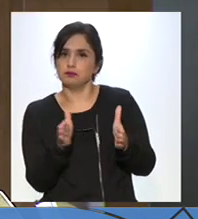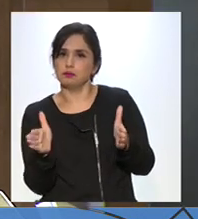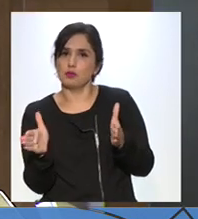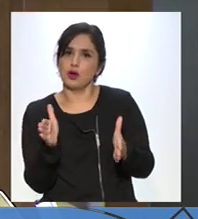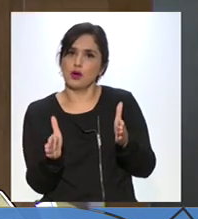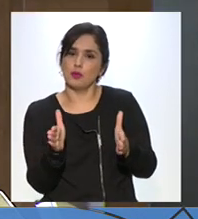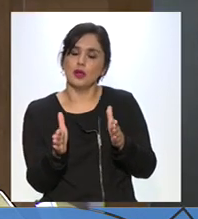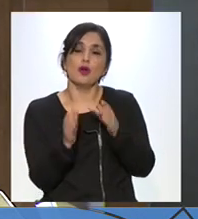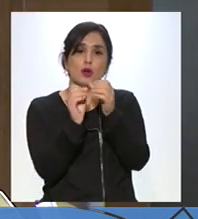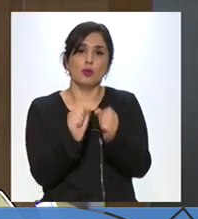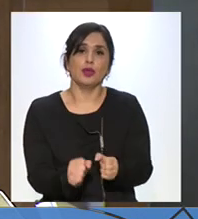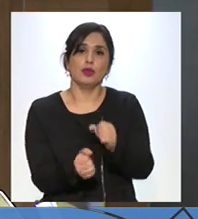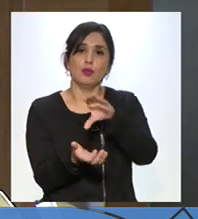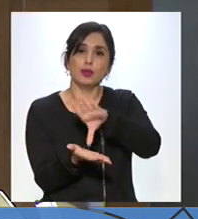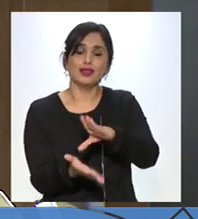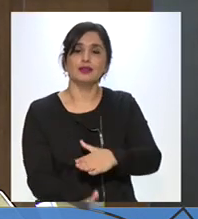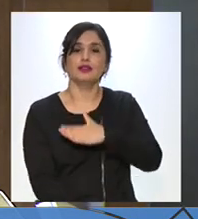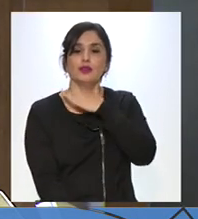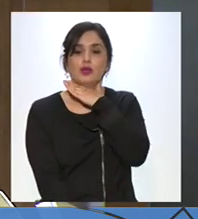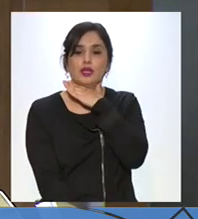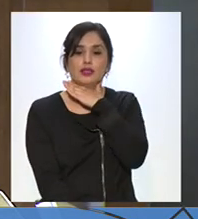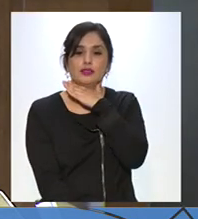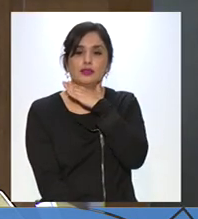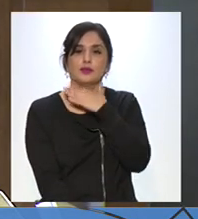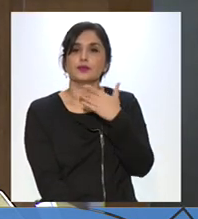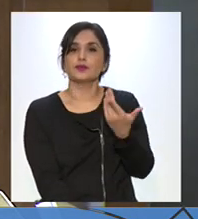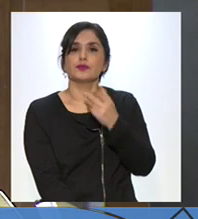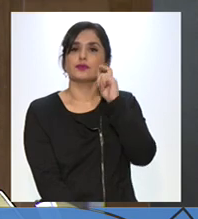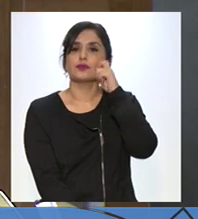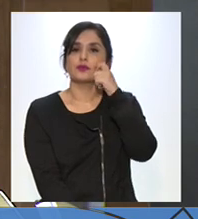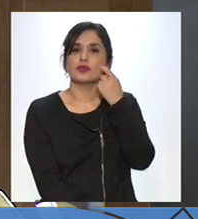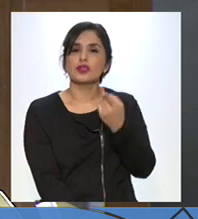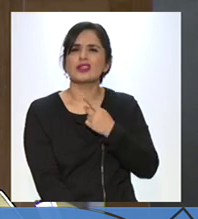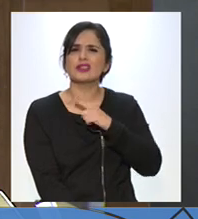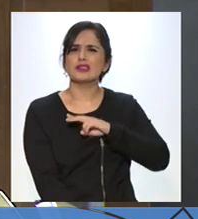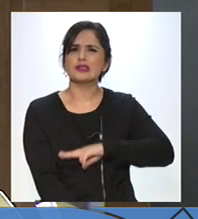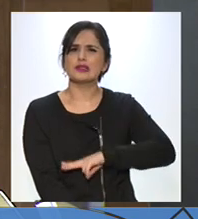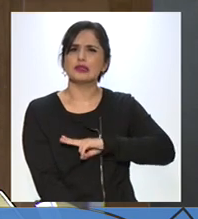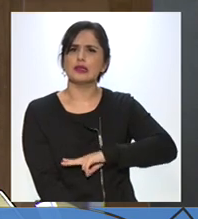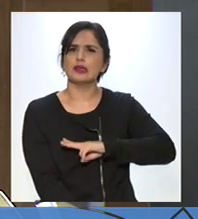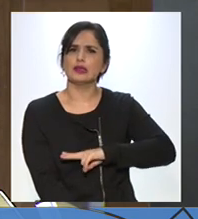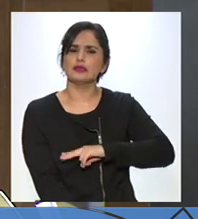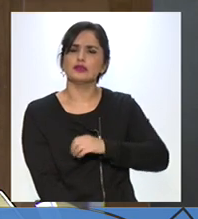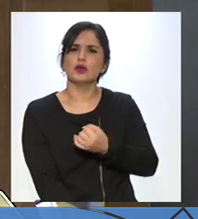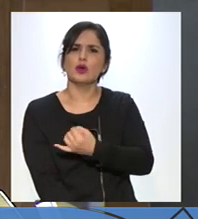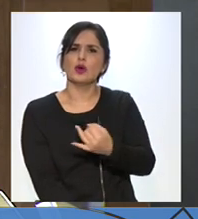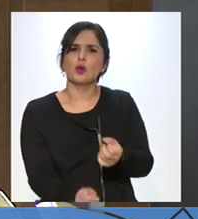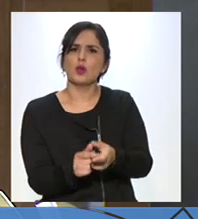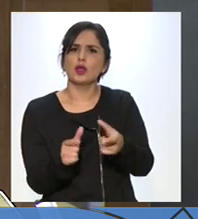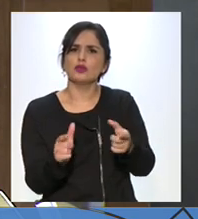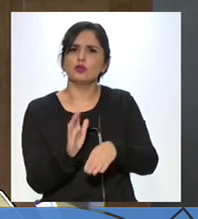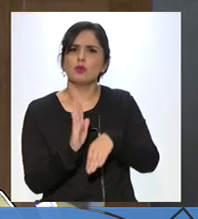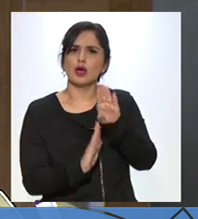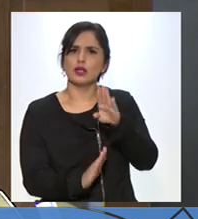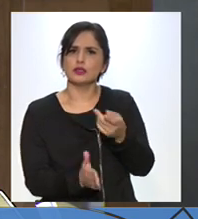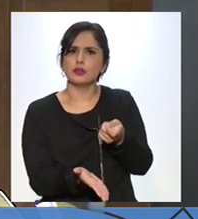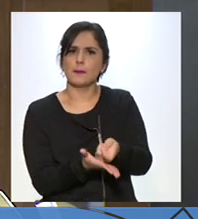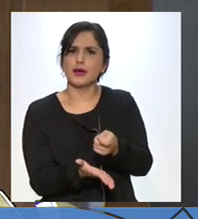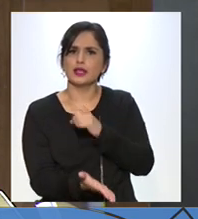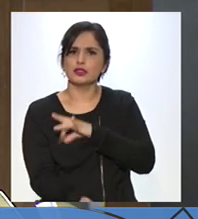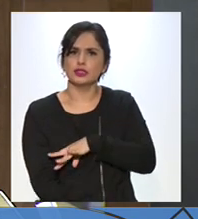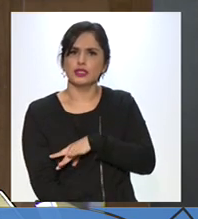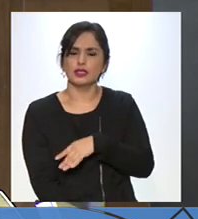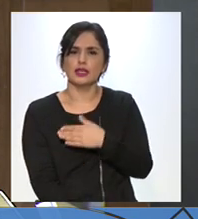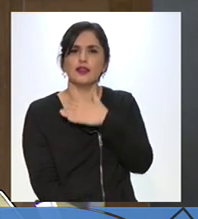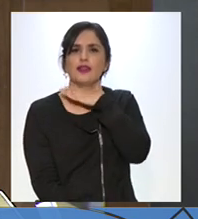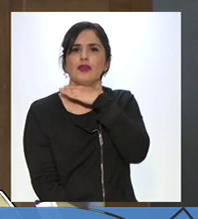país endeudarse? ¿Qué está significando en materia de intereses hoy día? ¿Cuánto más está pagando Chile en materia